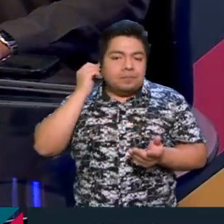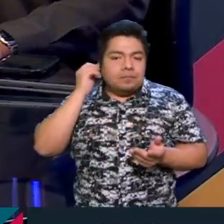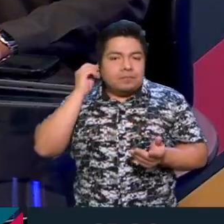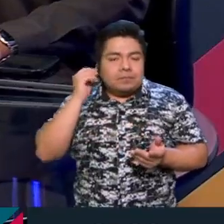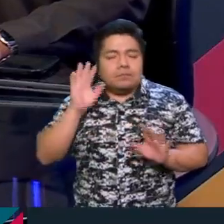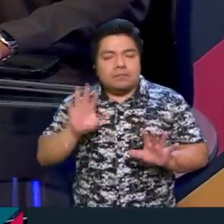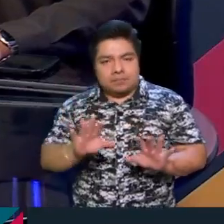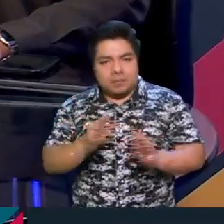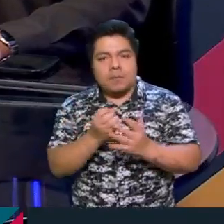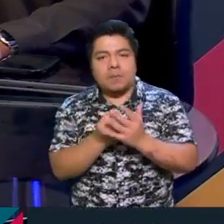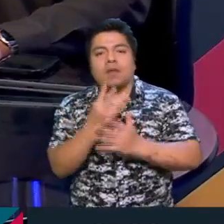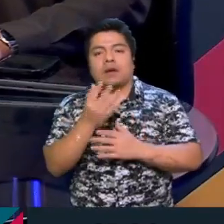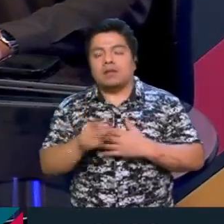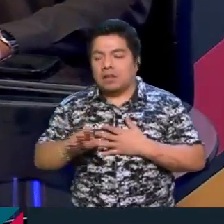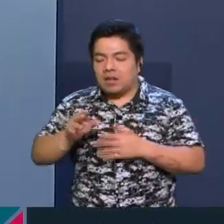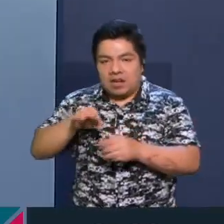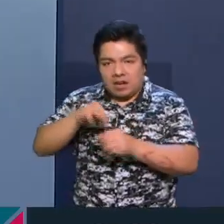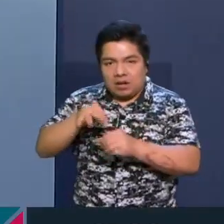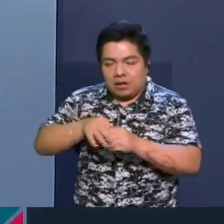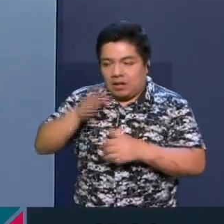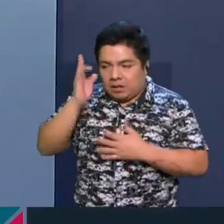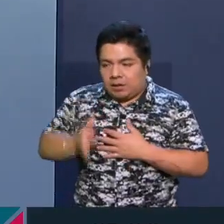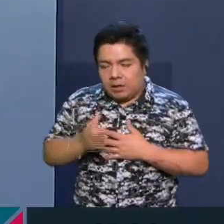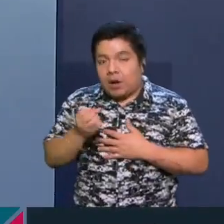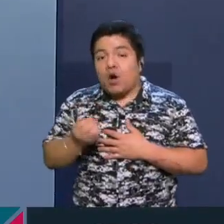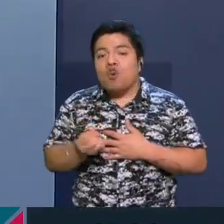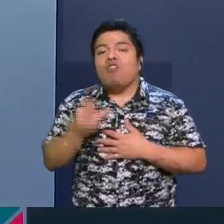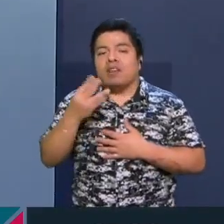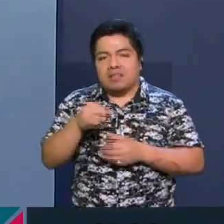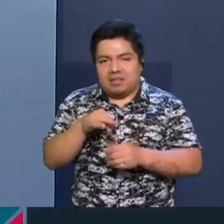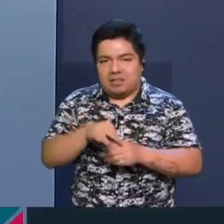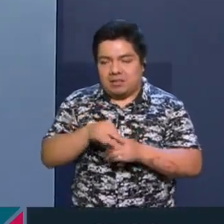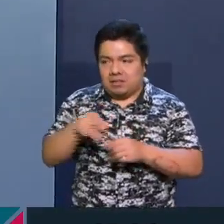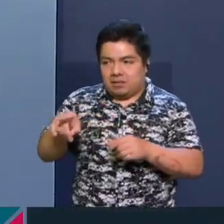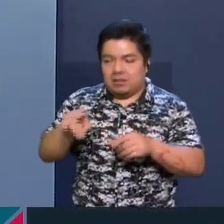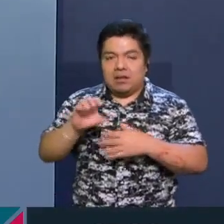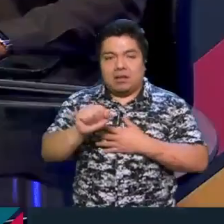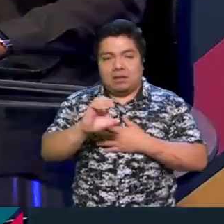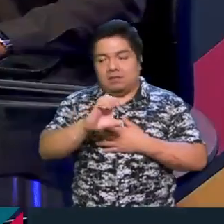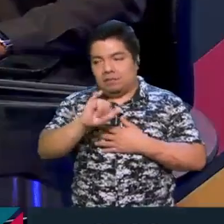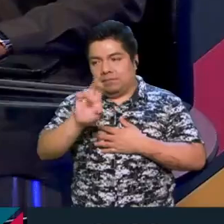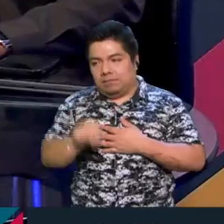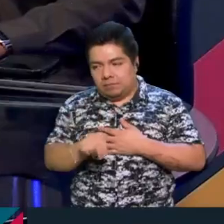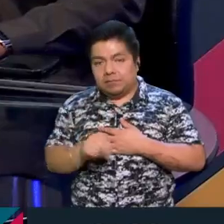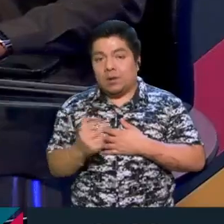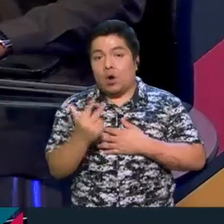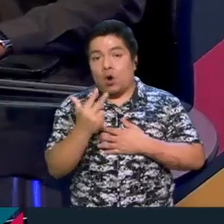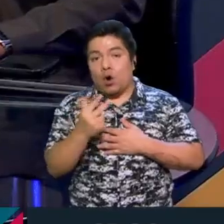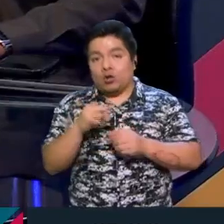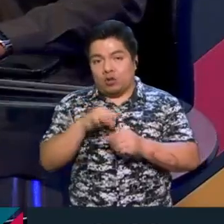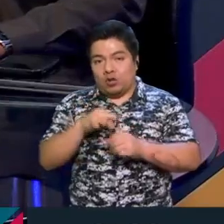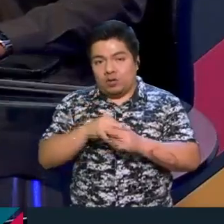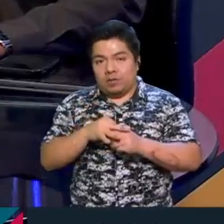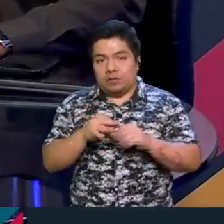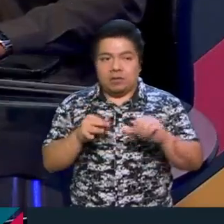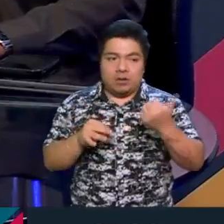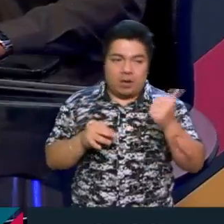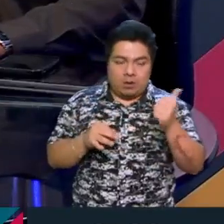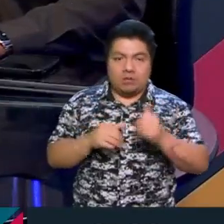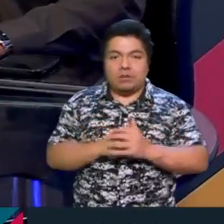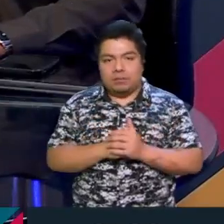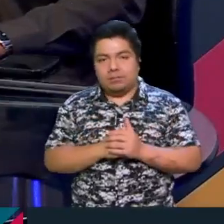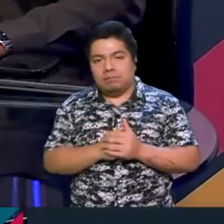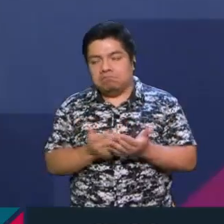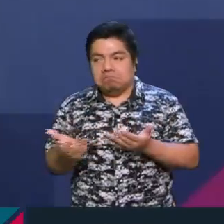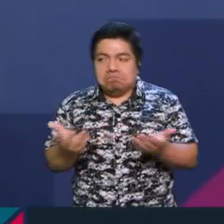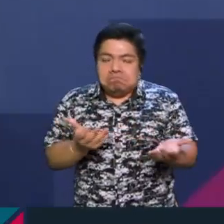¿Con cuántos votos podría aprobarse este proyecto en la sala, en el pleno de la Requeriría 8 votos de 11 ministros, pero